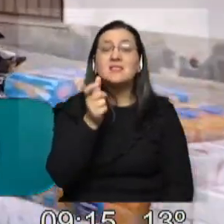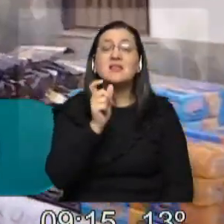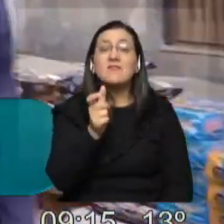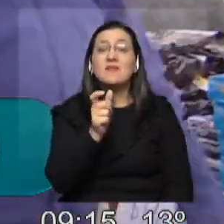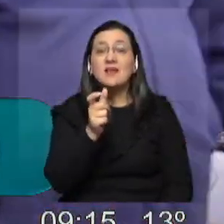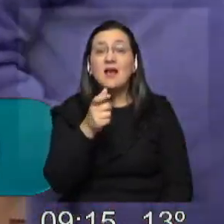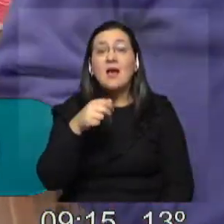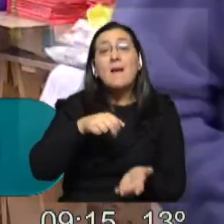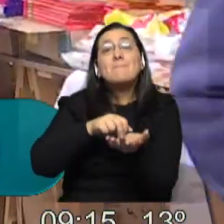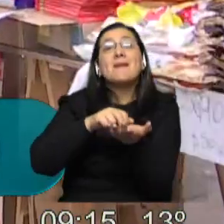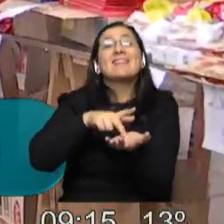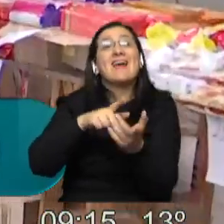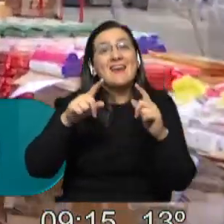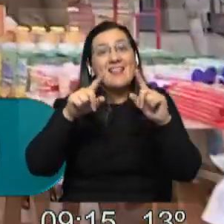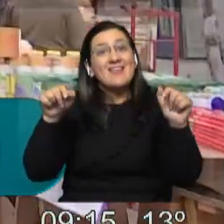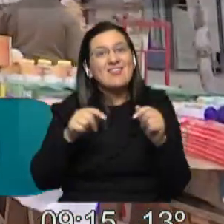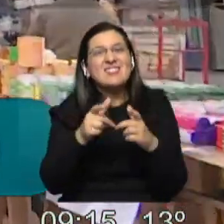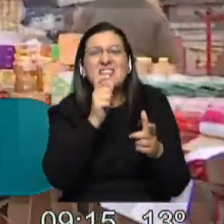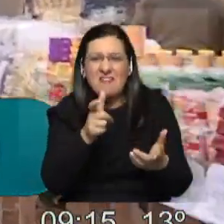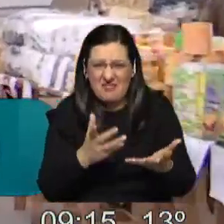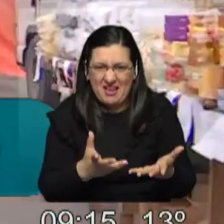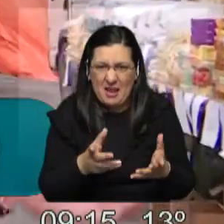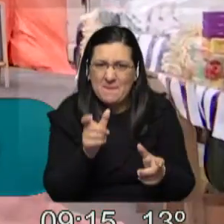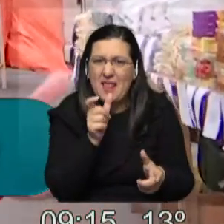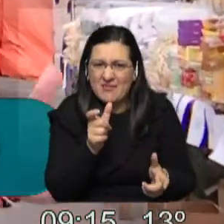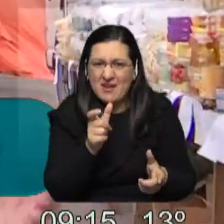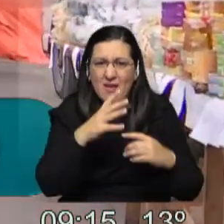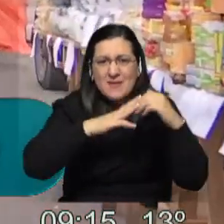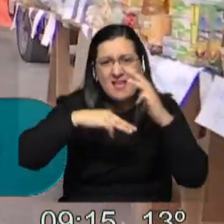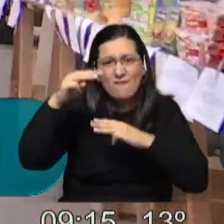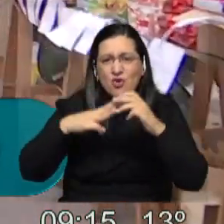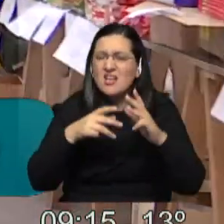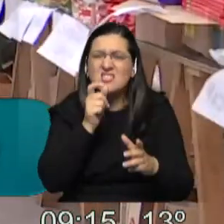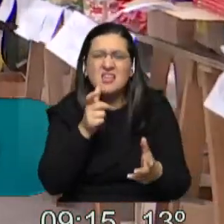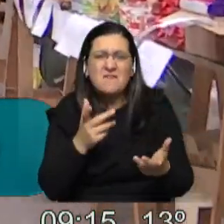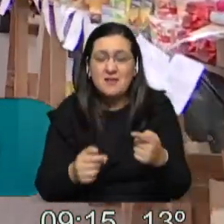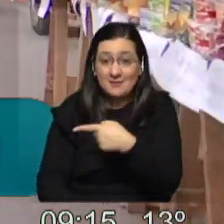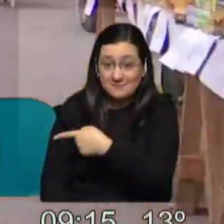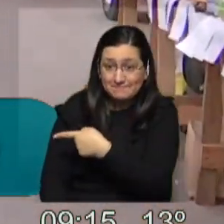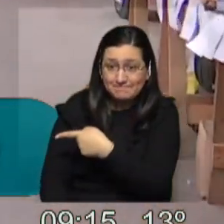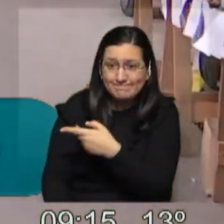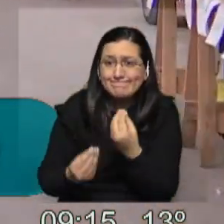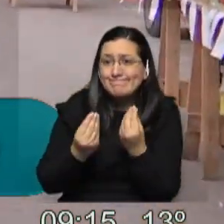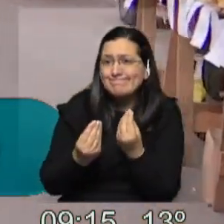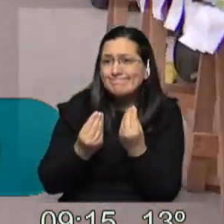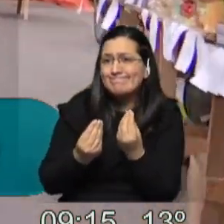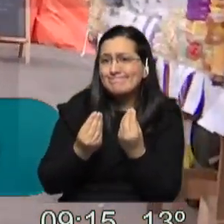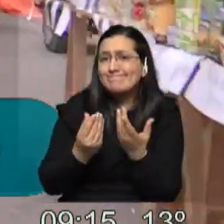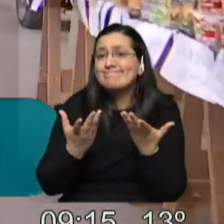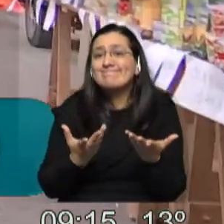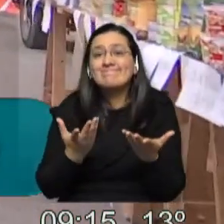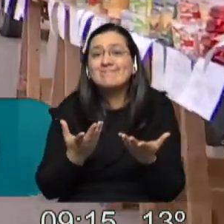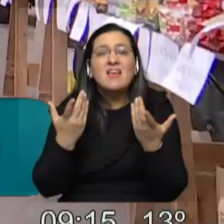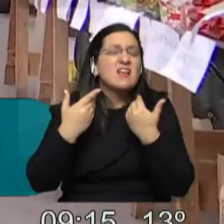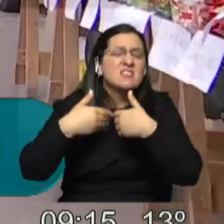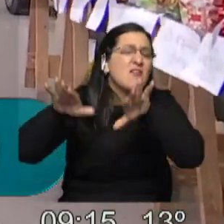el tablero? ¿A qué nos referimos cuando decimos, bueno, voy a patear el tablero y ya está, ¿no? Que se vaya